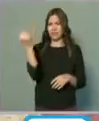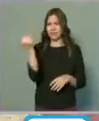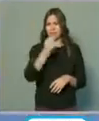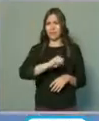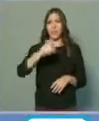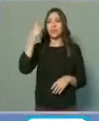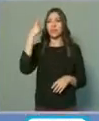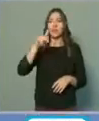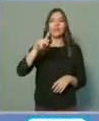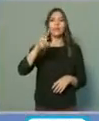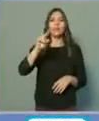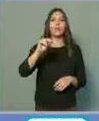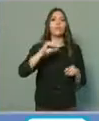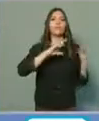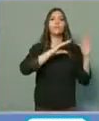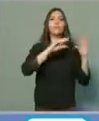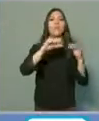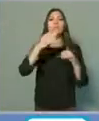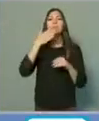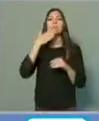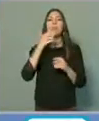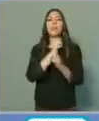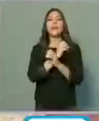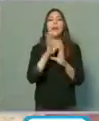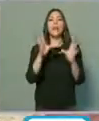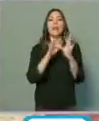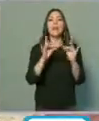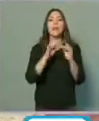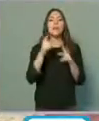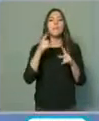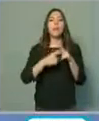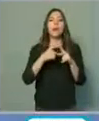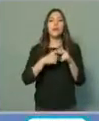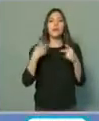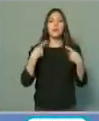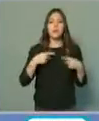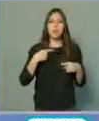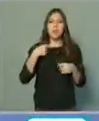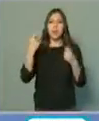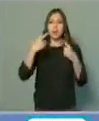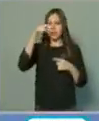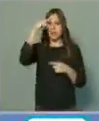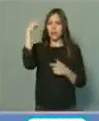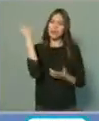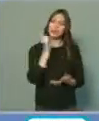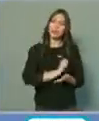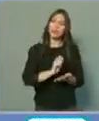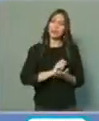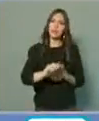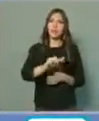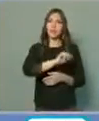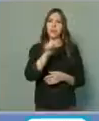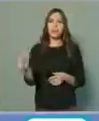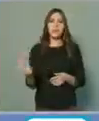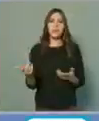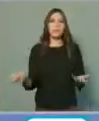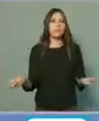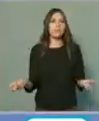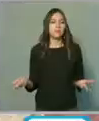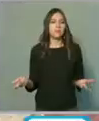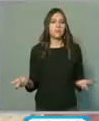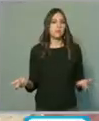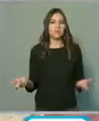saben facilitarte esta manera de que tú lo aprendas y hay quienes, pues si se nos daba fácil, bueno, lo entendías, pero había compañeros que decías, no